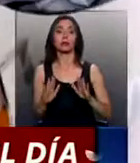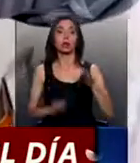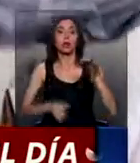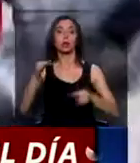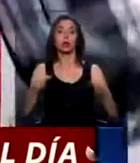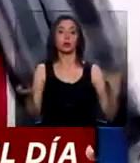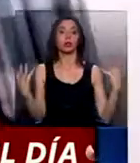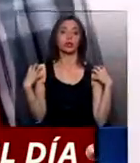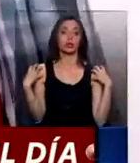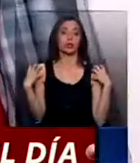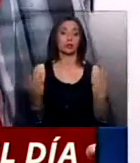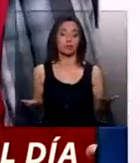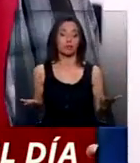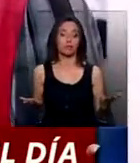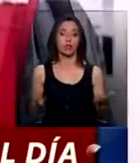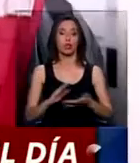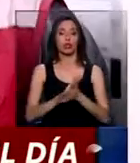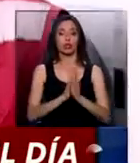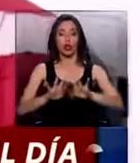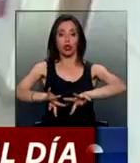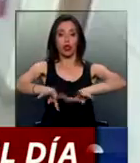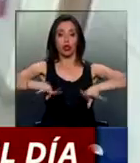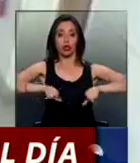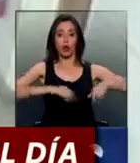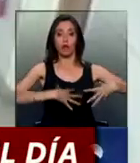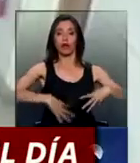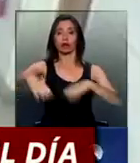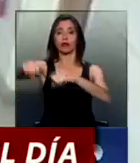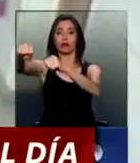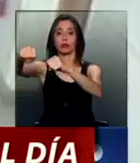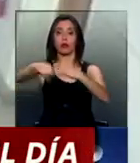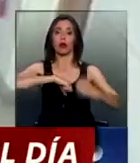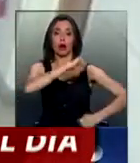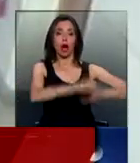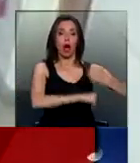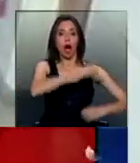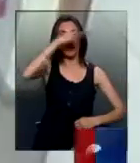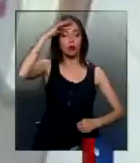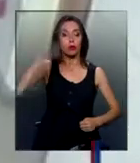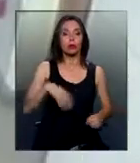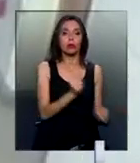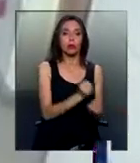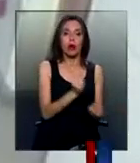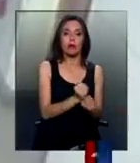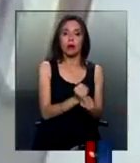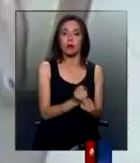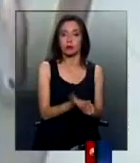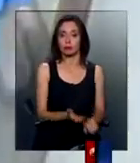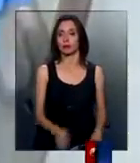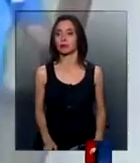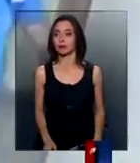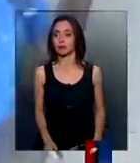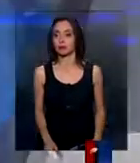en el asunto, pues dice que todo lo robado para él significó años de arduo trabajo y esfuerzo.